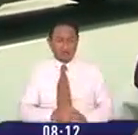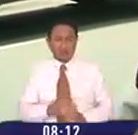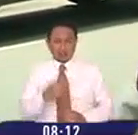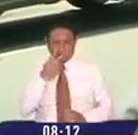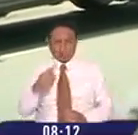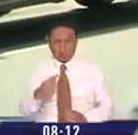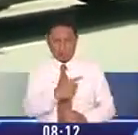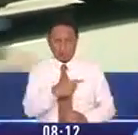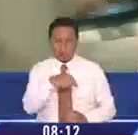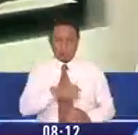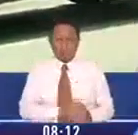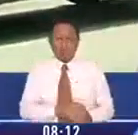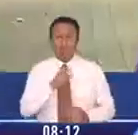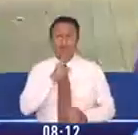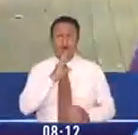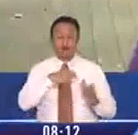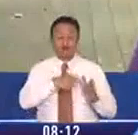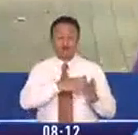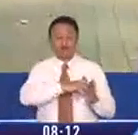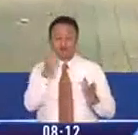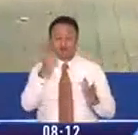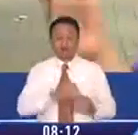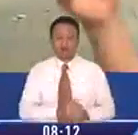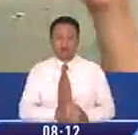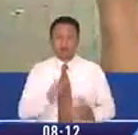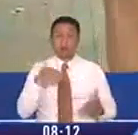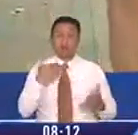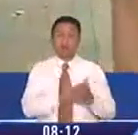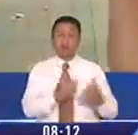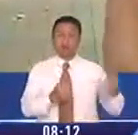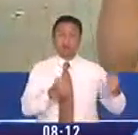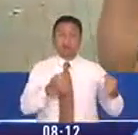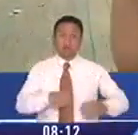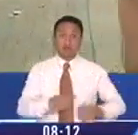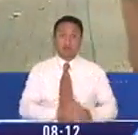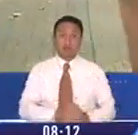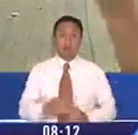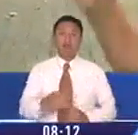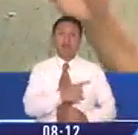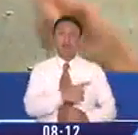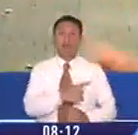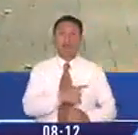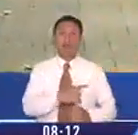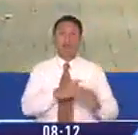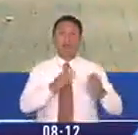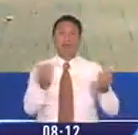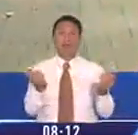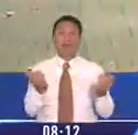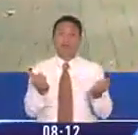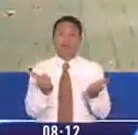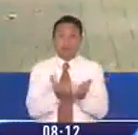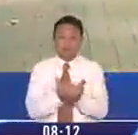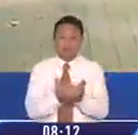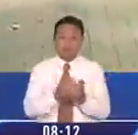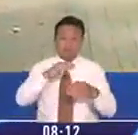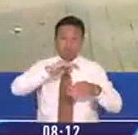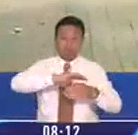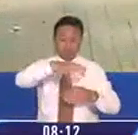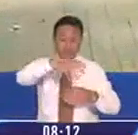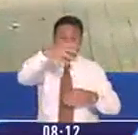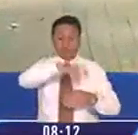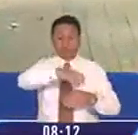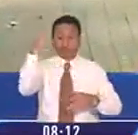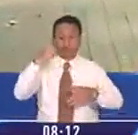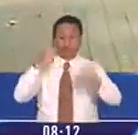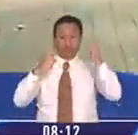A nivel de medidores, la misma historia. Llevan en carros porque también se roban las tapas de los contenedores y da pena porque se ve que es